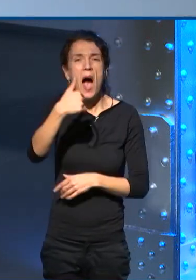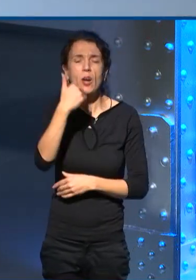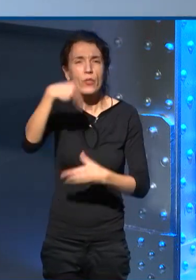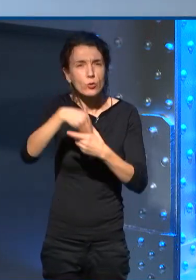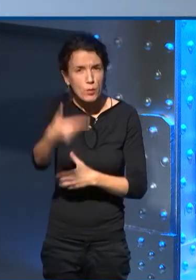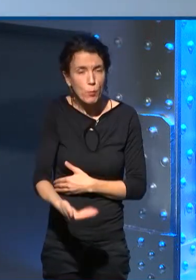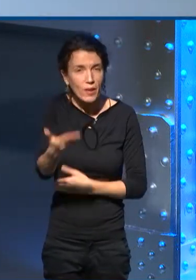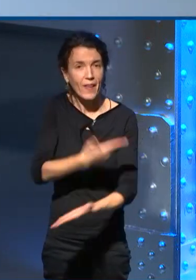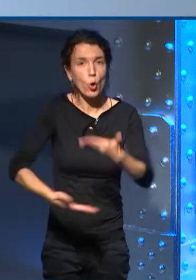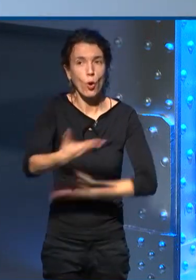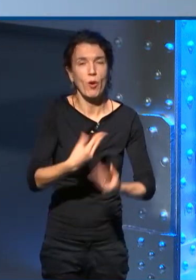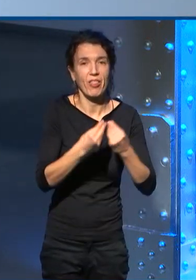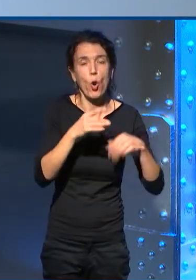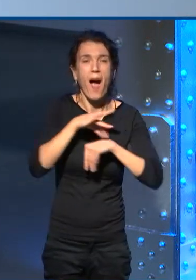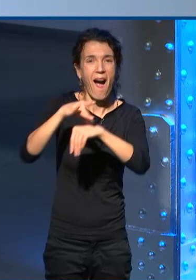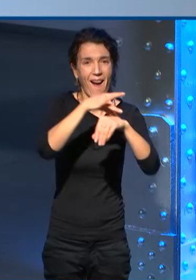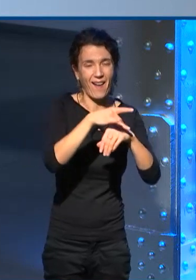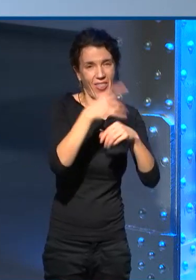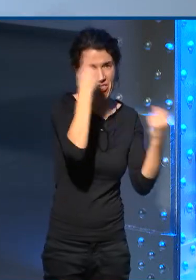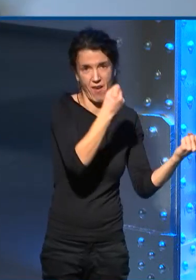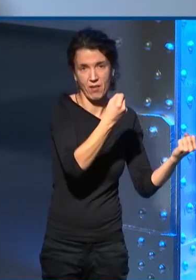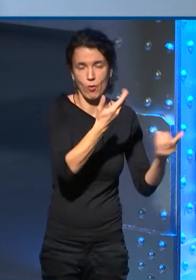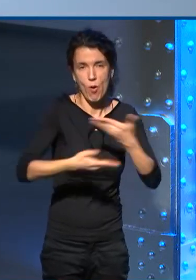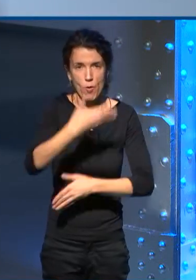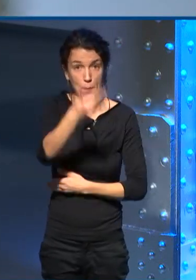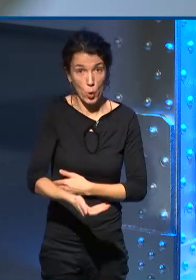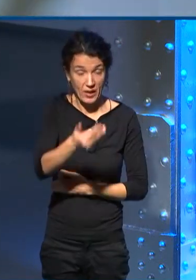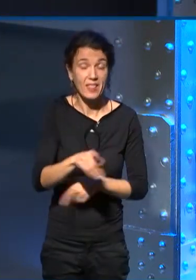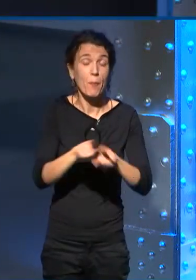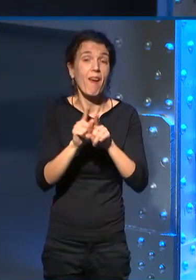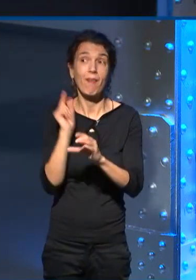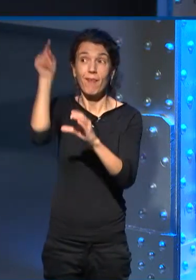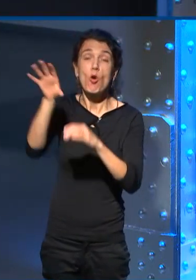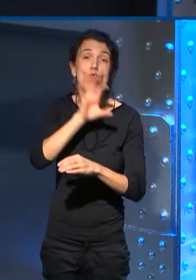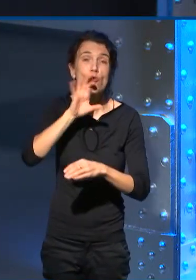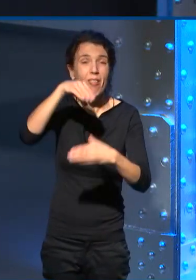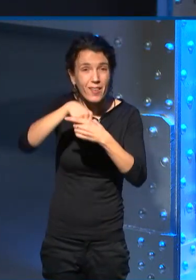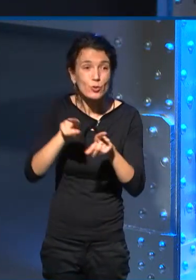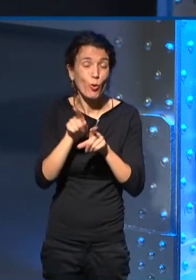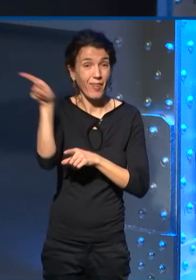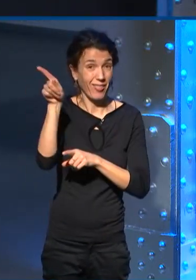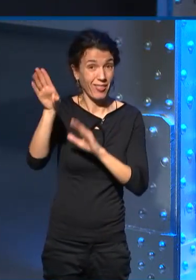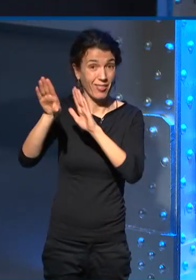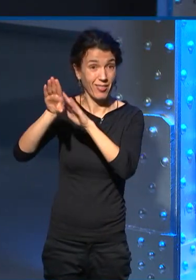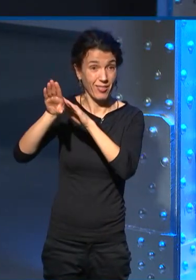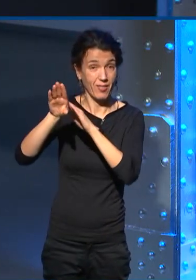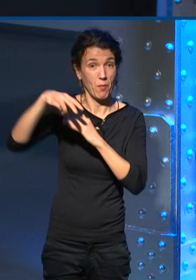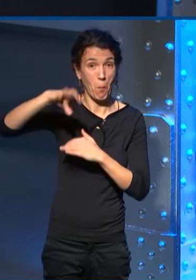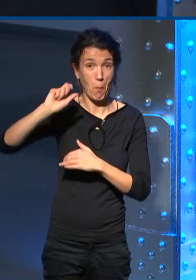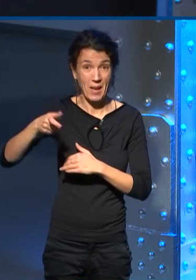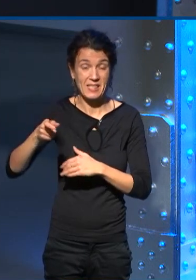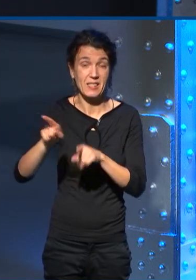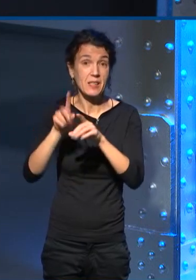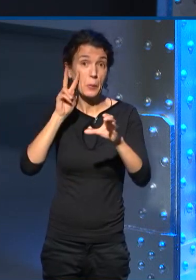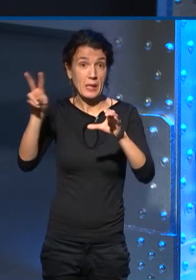y es la colaboración entre agencias. Miren, ven ahí el Curiosity en Marte, y ese MEX que pone por la derecha, que ahora desaparecerá detrás del planeta y